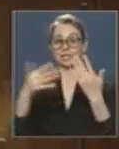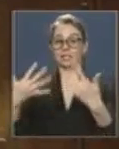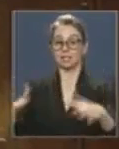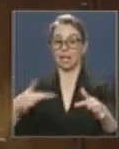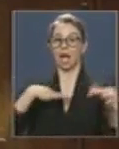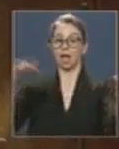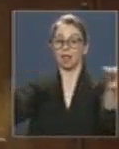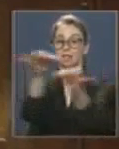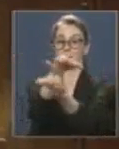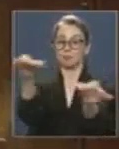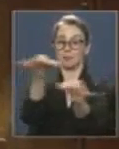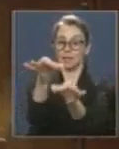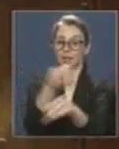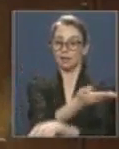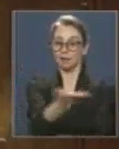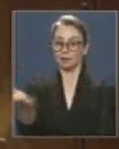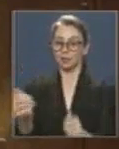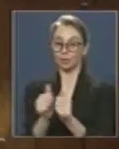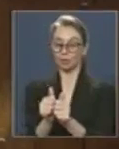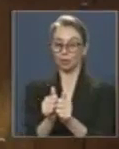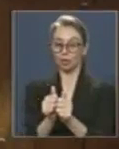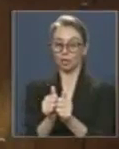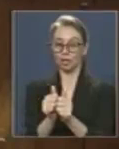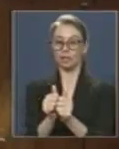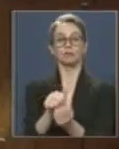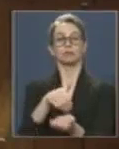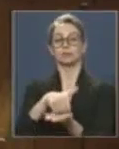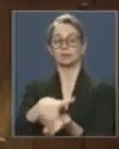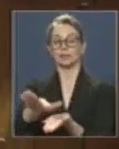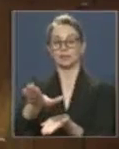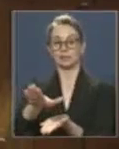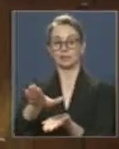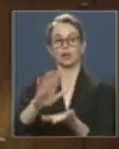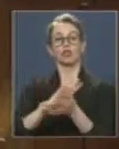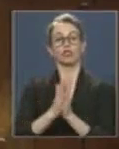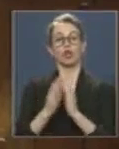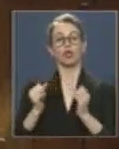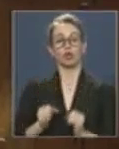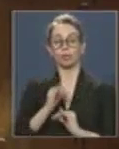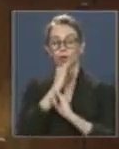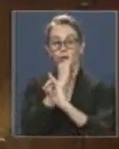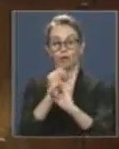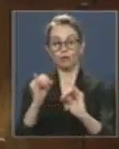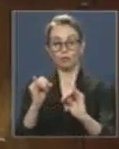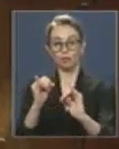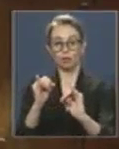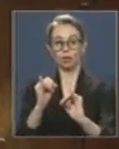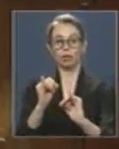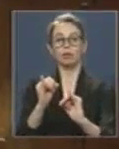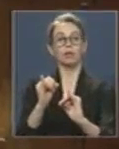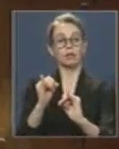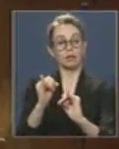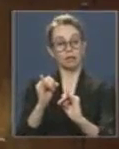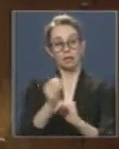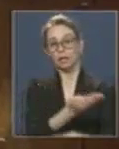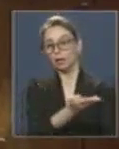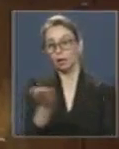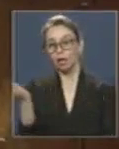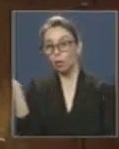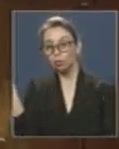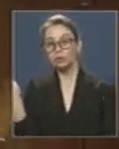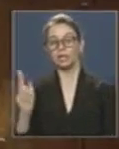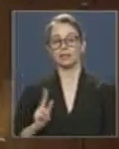ya les he dado, estimados colegas, esta fue rechazado. Es todo cuanto puedo informar a usted,